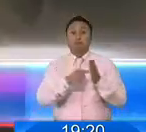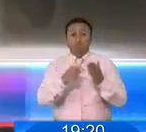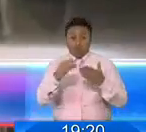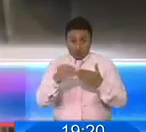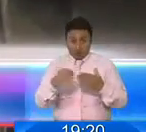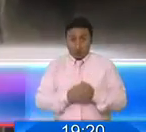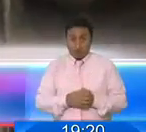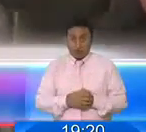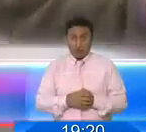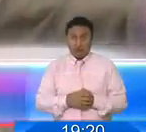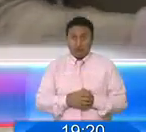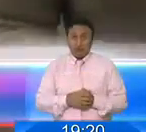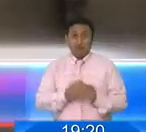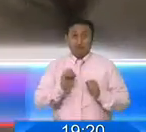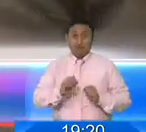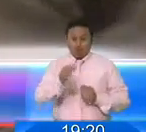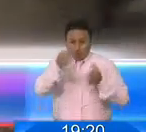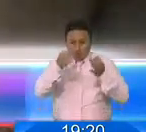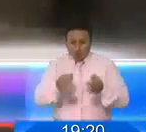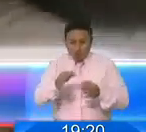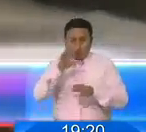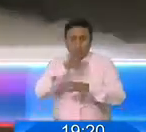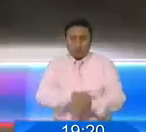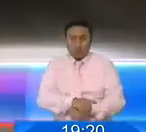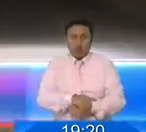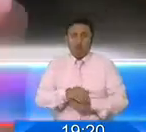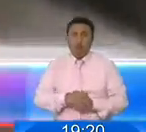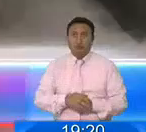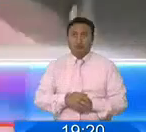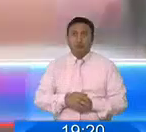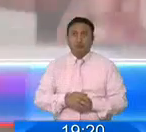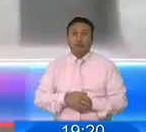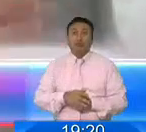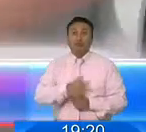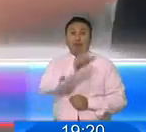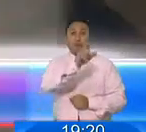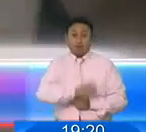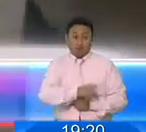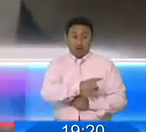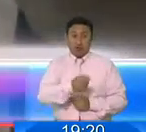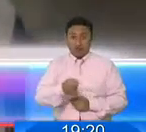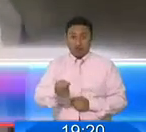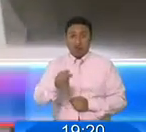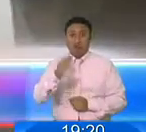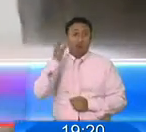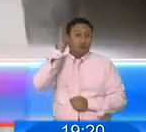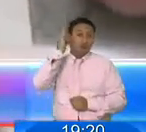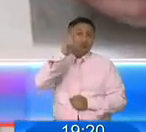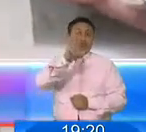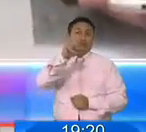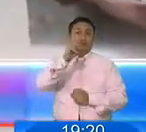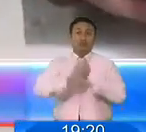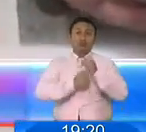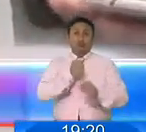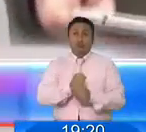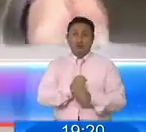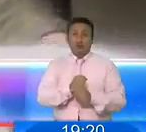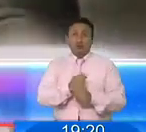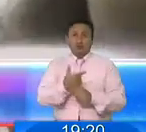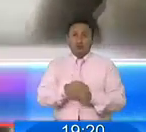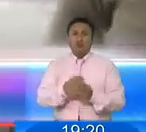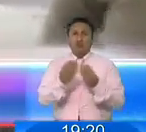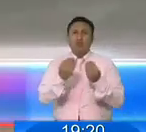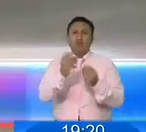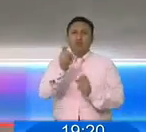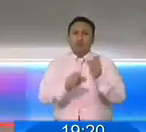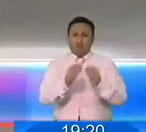fue detenido en delito flagrante tenía el dinero que le intrigó el denunciante la mujer de 31 años de edad habría estafado adiciones de